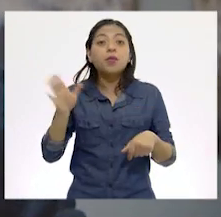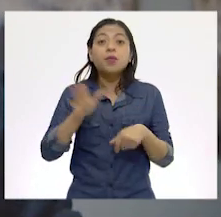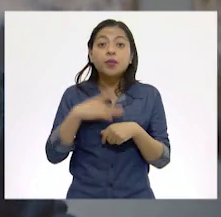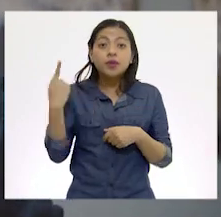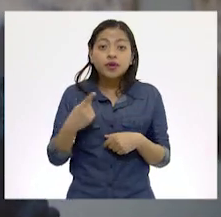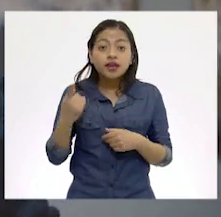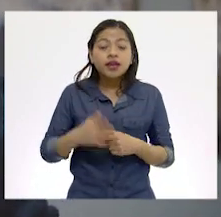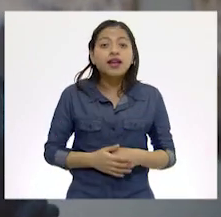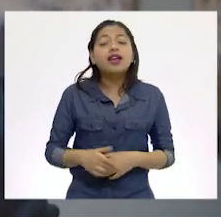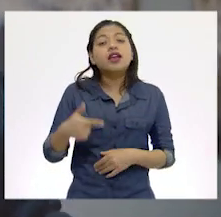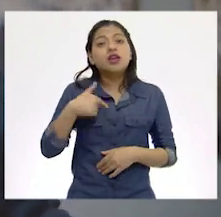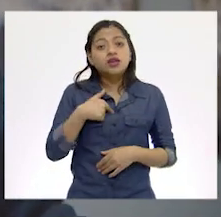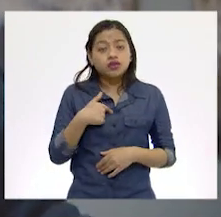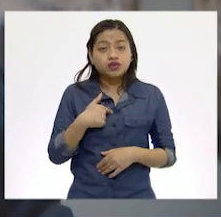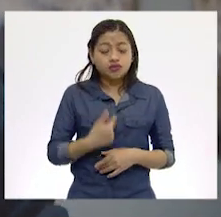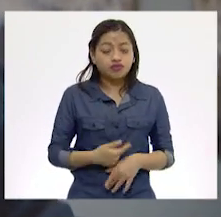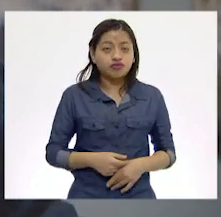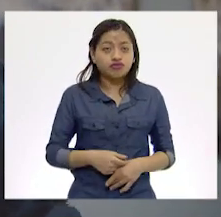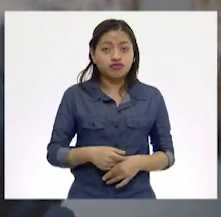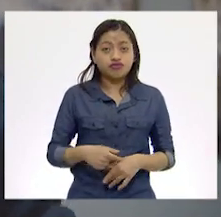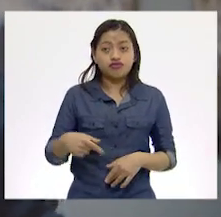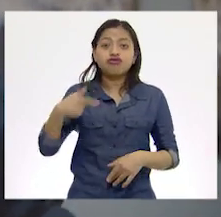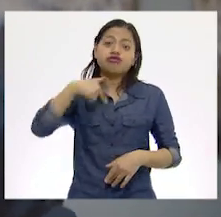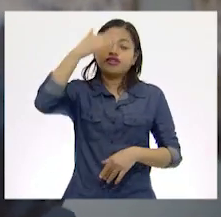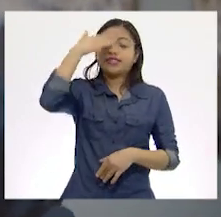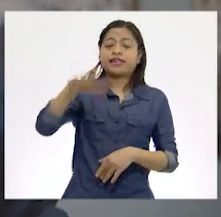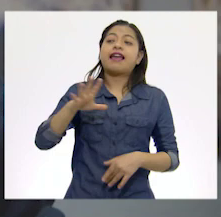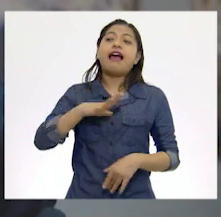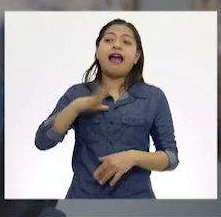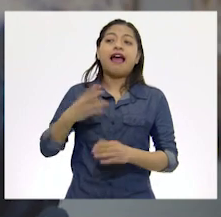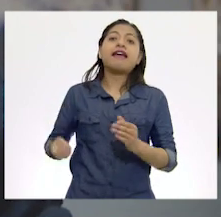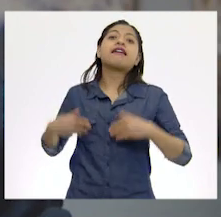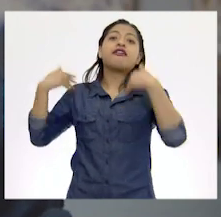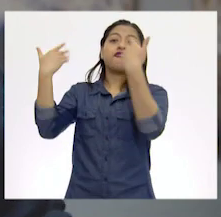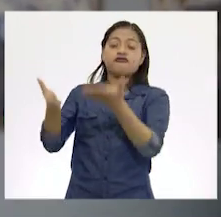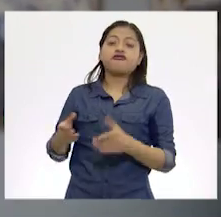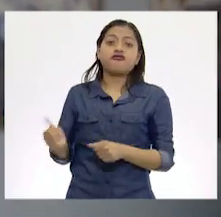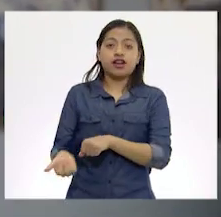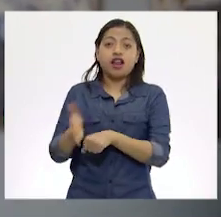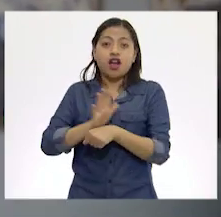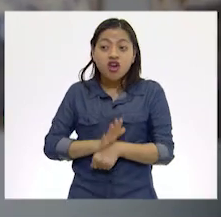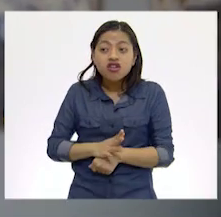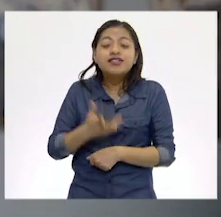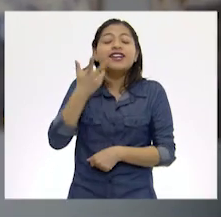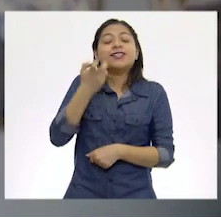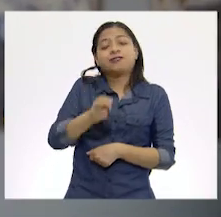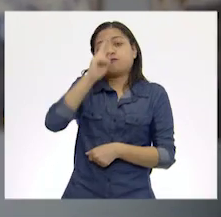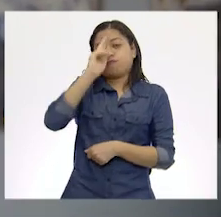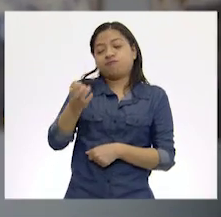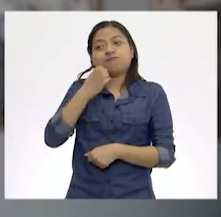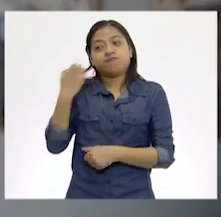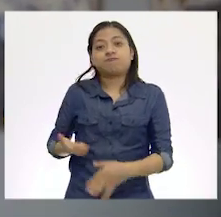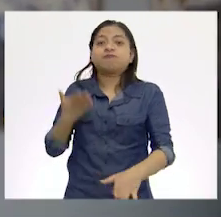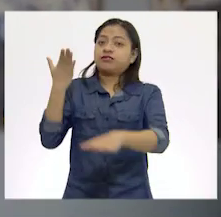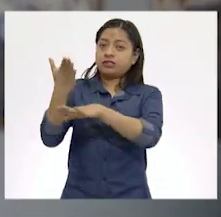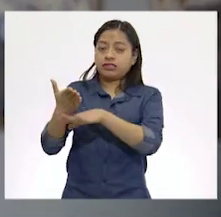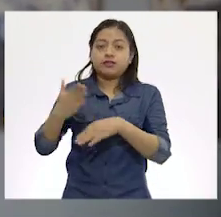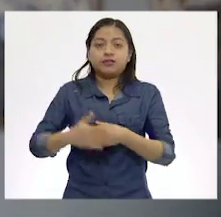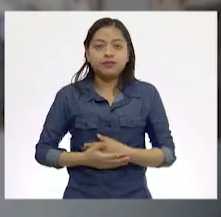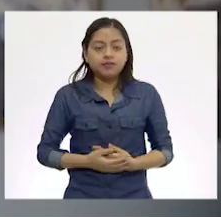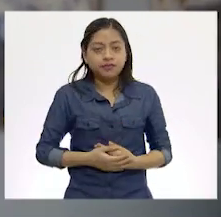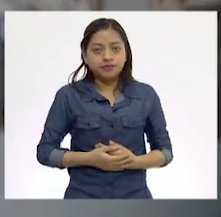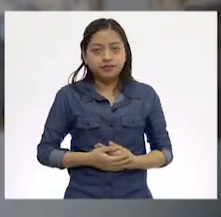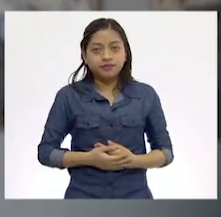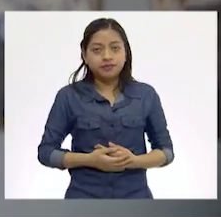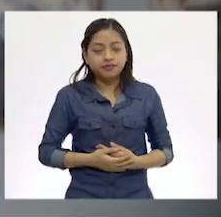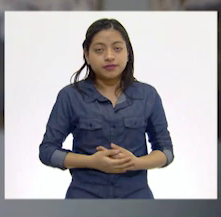el bichito y el bichito no nos deja ir por la escuela. Hace los dibujitos y las manda por